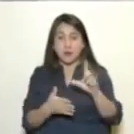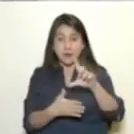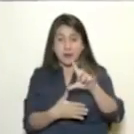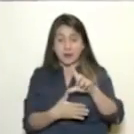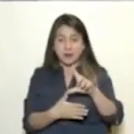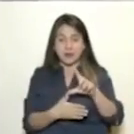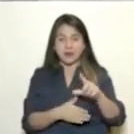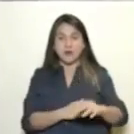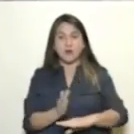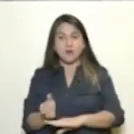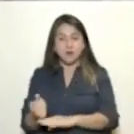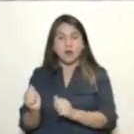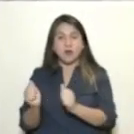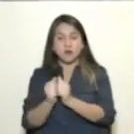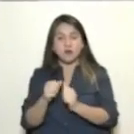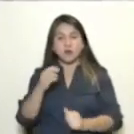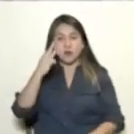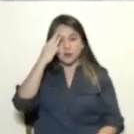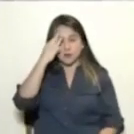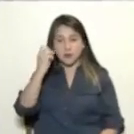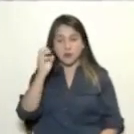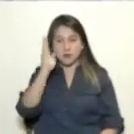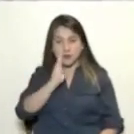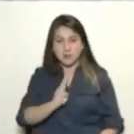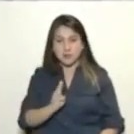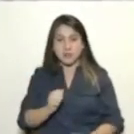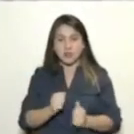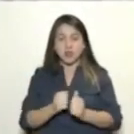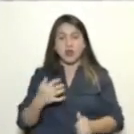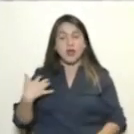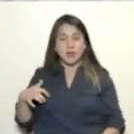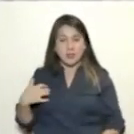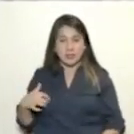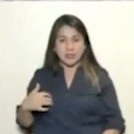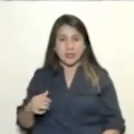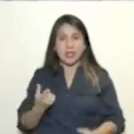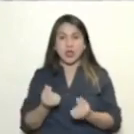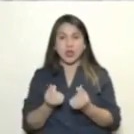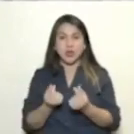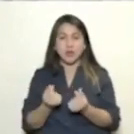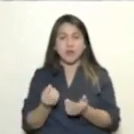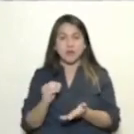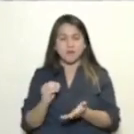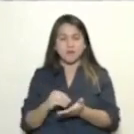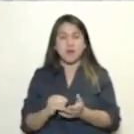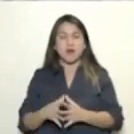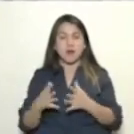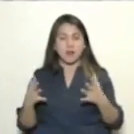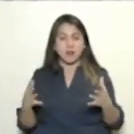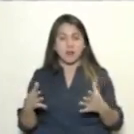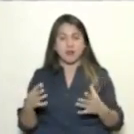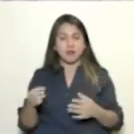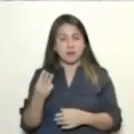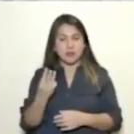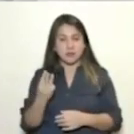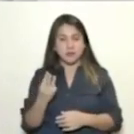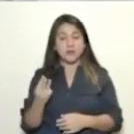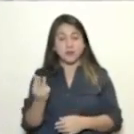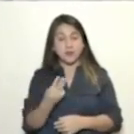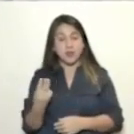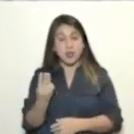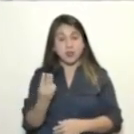América Latina está con México, con Brasil y con Argentina, porque son las economías más grandes. Y a través de